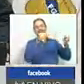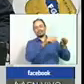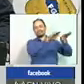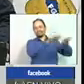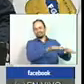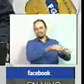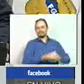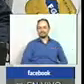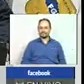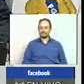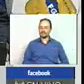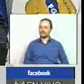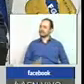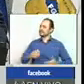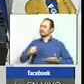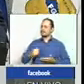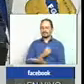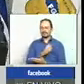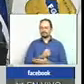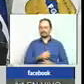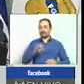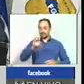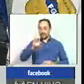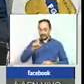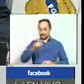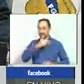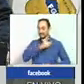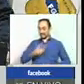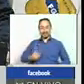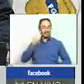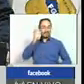Nicaragua. Lastimosamente, el expresidente Funes